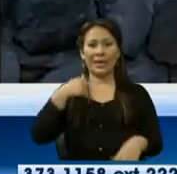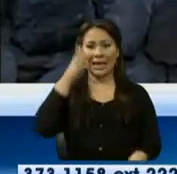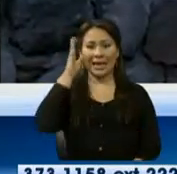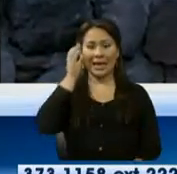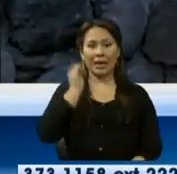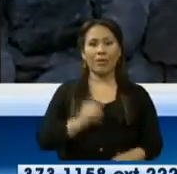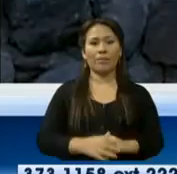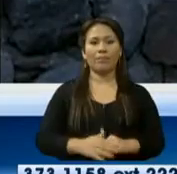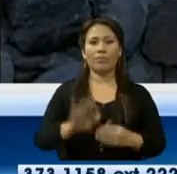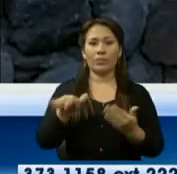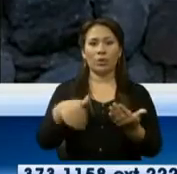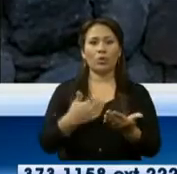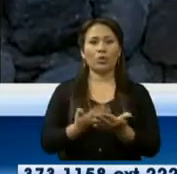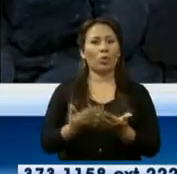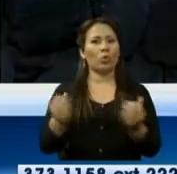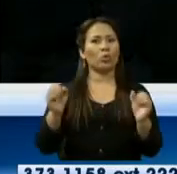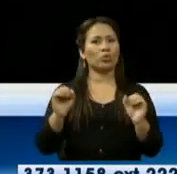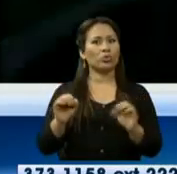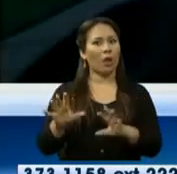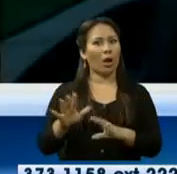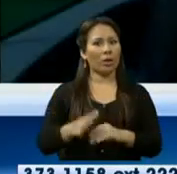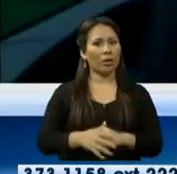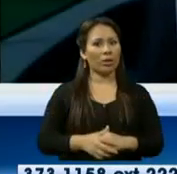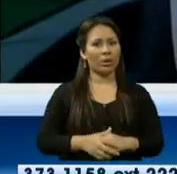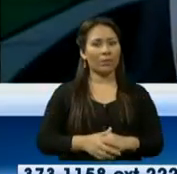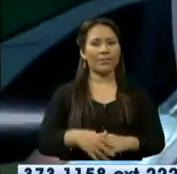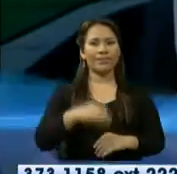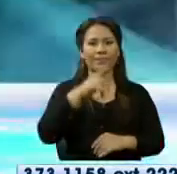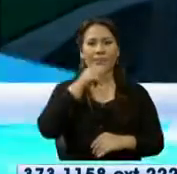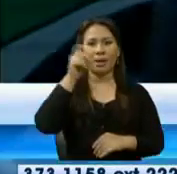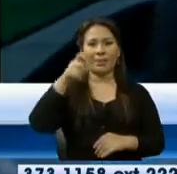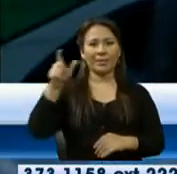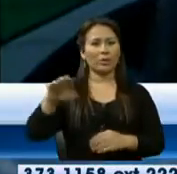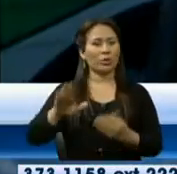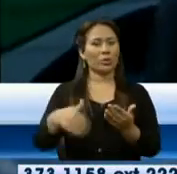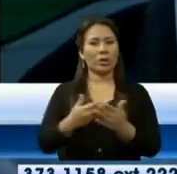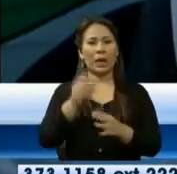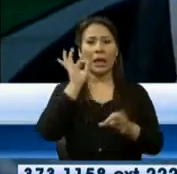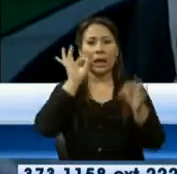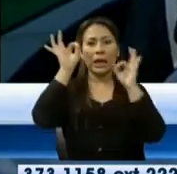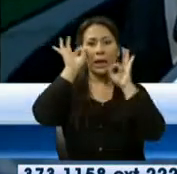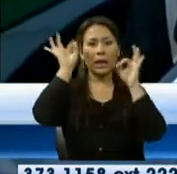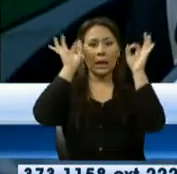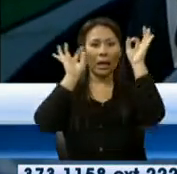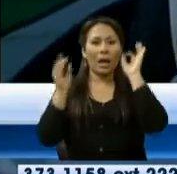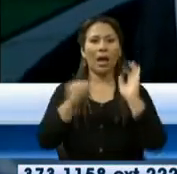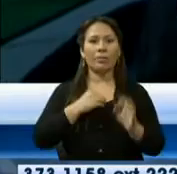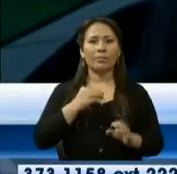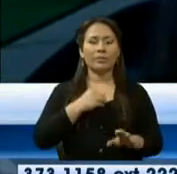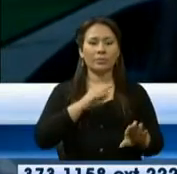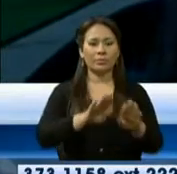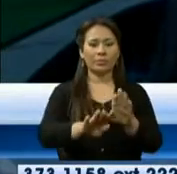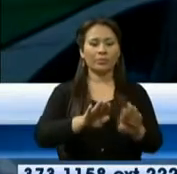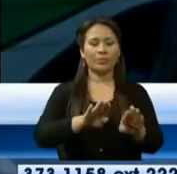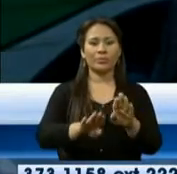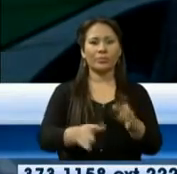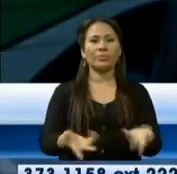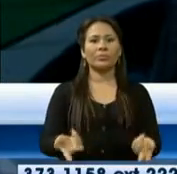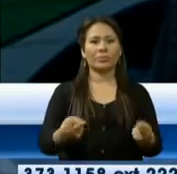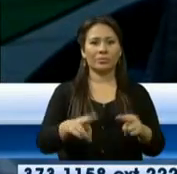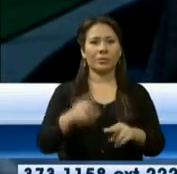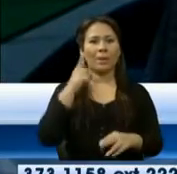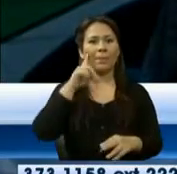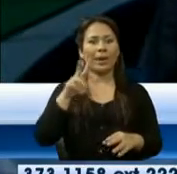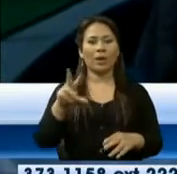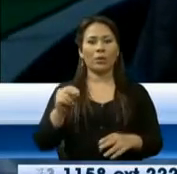decir que todos corrieron con suerte. La azafata y las personas heridas, las cuales indicaban que esa maniobra habría realizado para